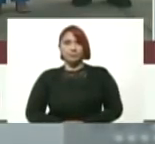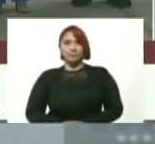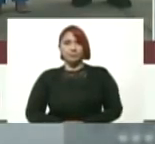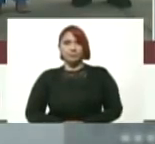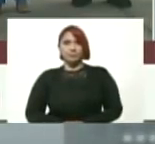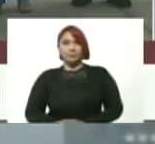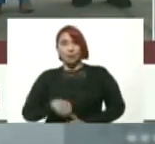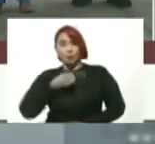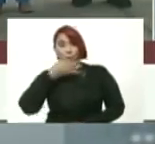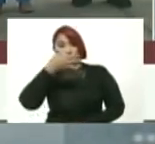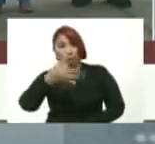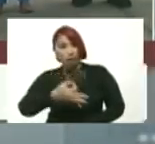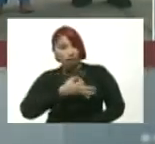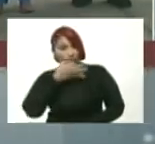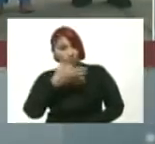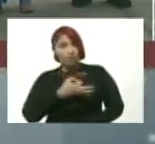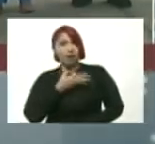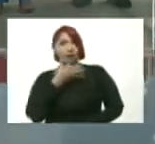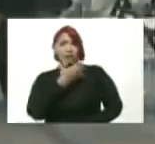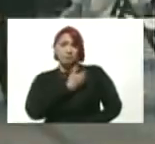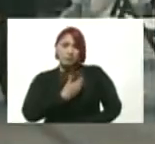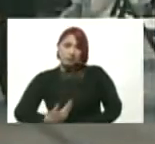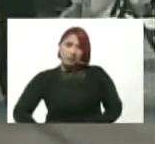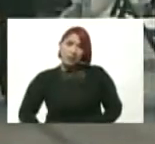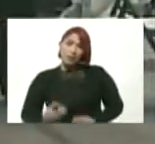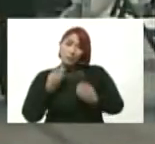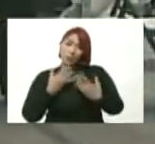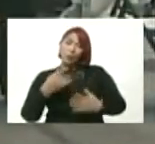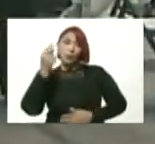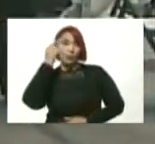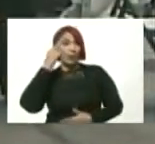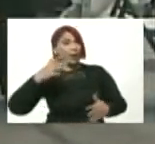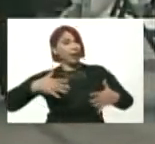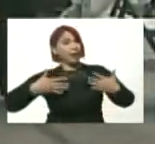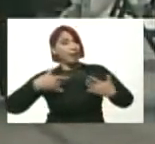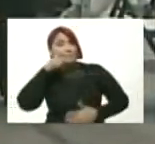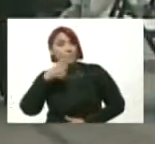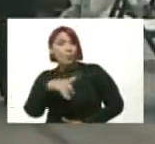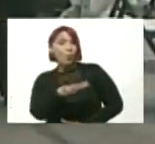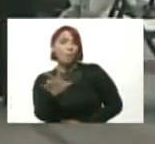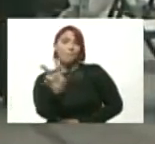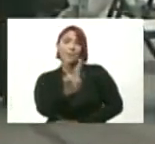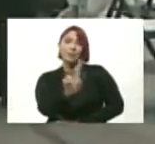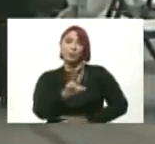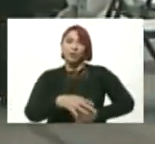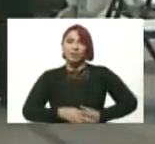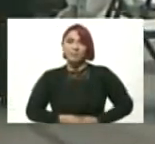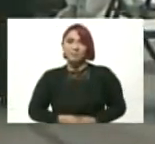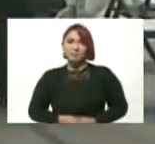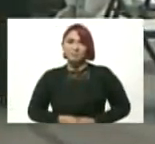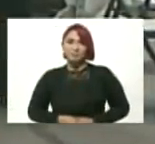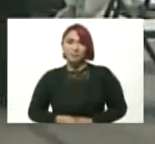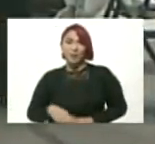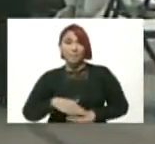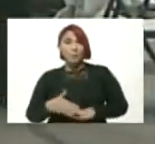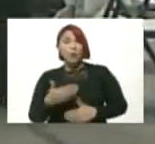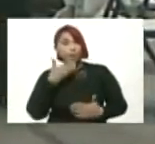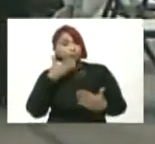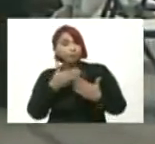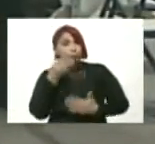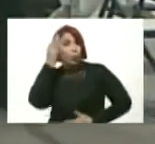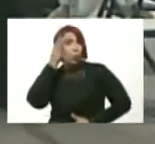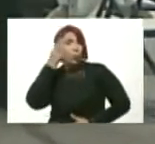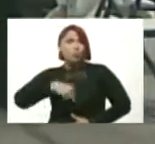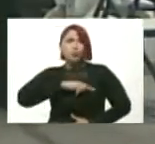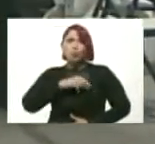buenas tardes presidente bueno hoy es un día de alegría para el pueblo venezolano porque gracias a la conciencia de nuestro